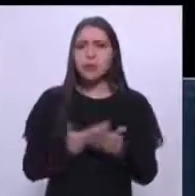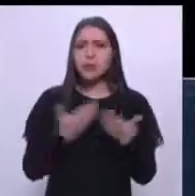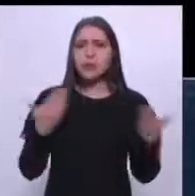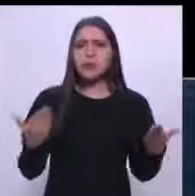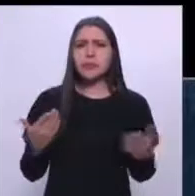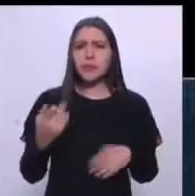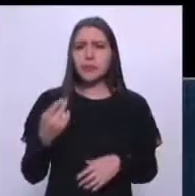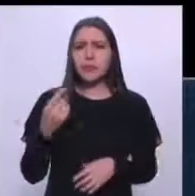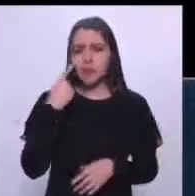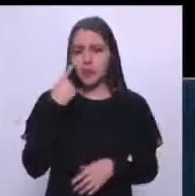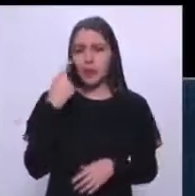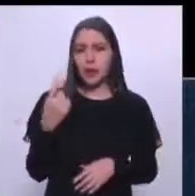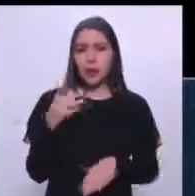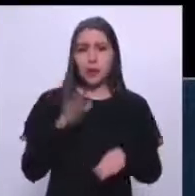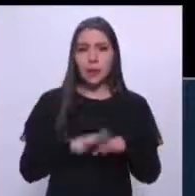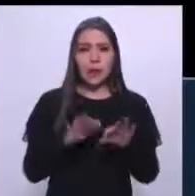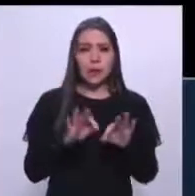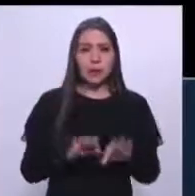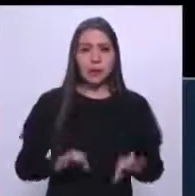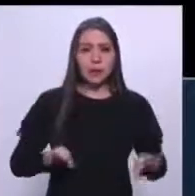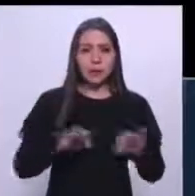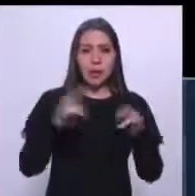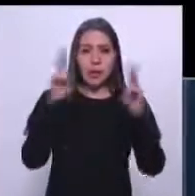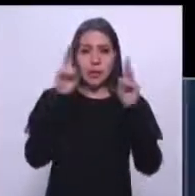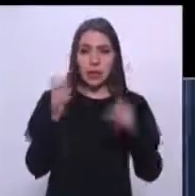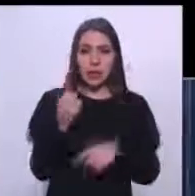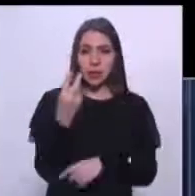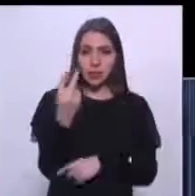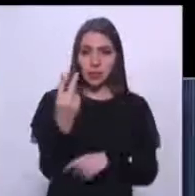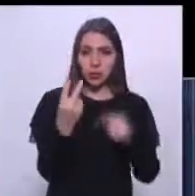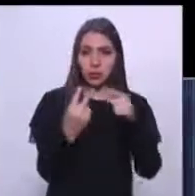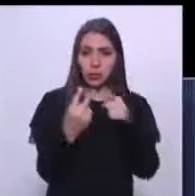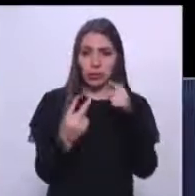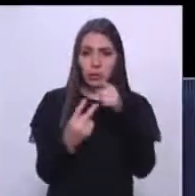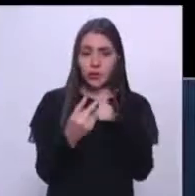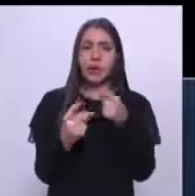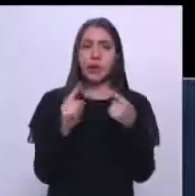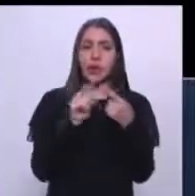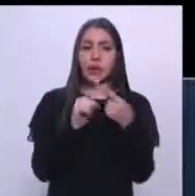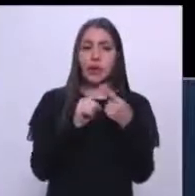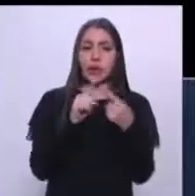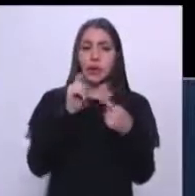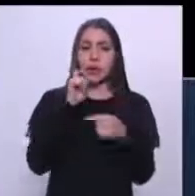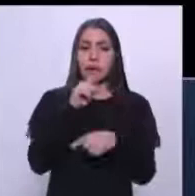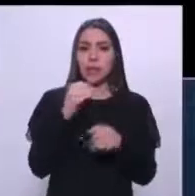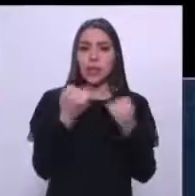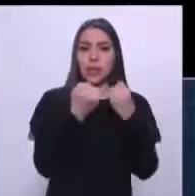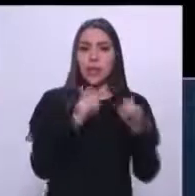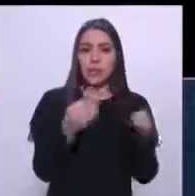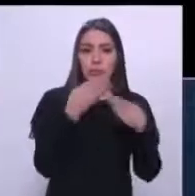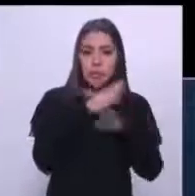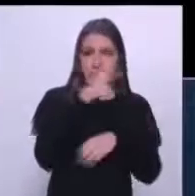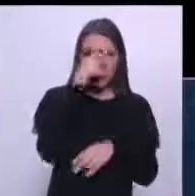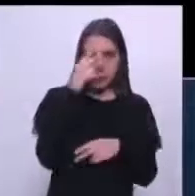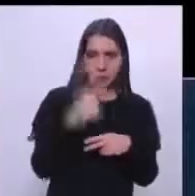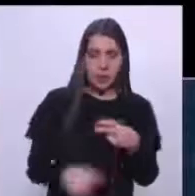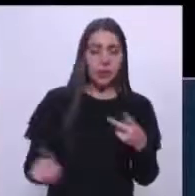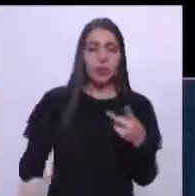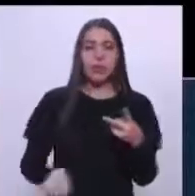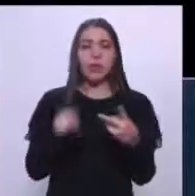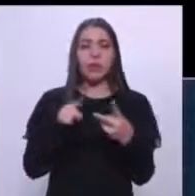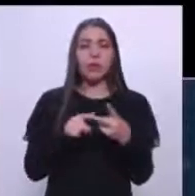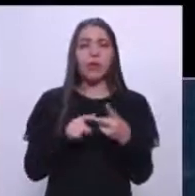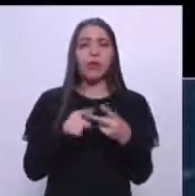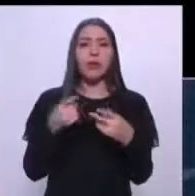dos temas que son los más sensibles, el tema de la autonomía del Banco de México y el tema de qué va a pasar con la seguridad